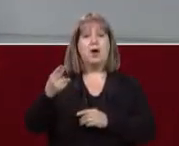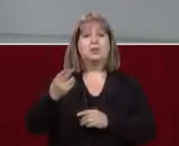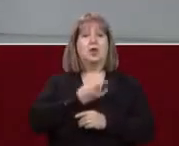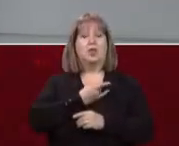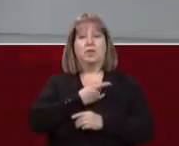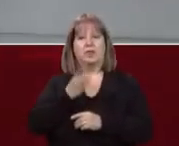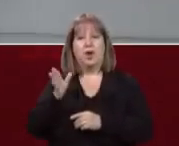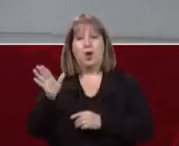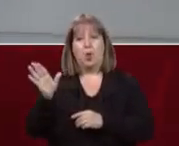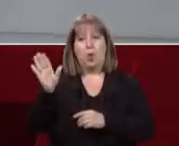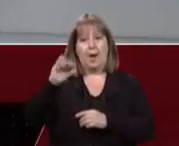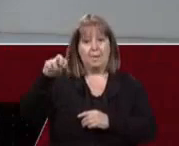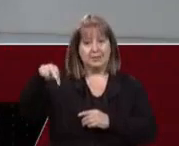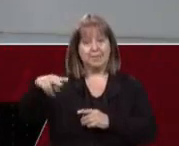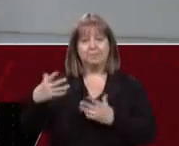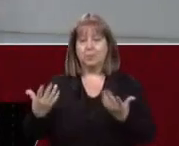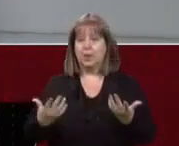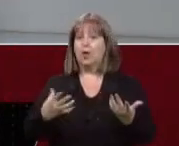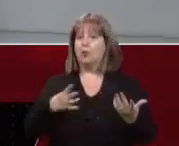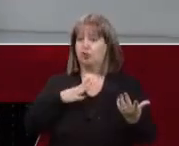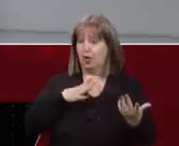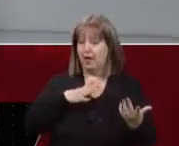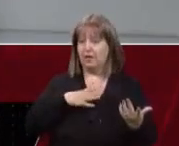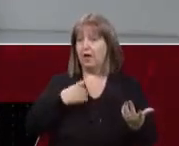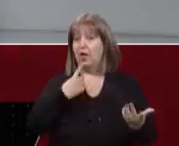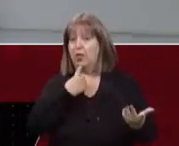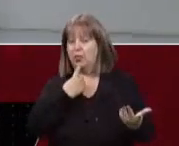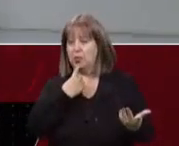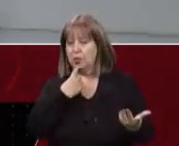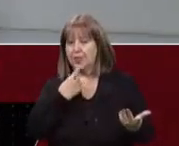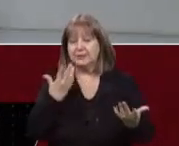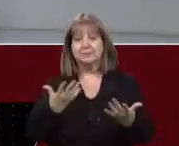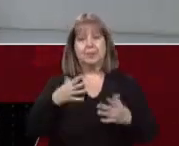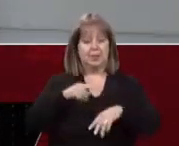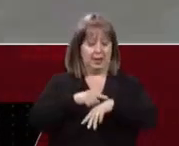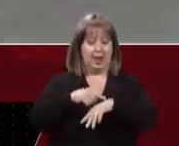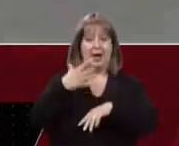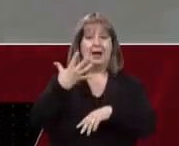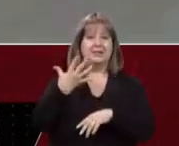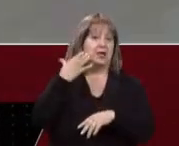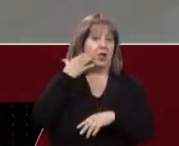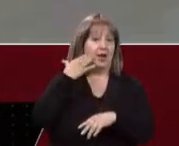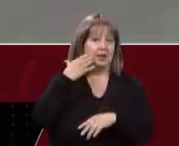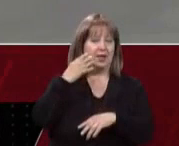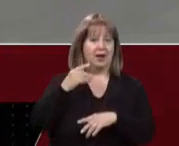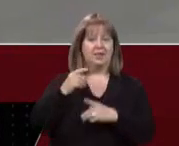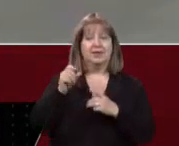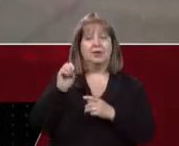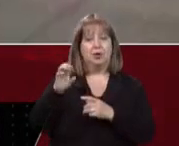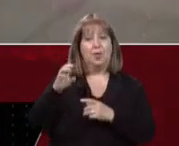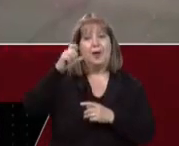alguna certezas y muchas dudas todavía en torno a este homicidio que sucedió alrededor de las 17 horas Emilio